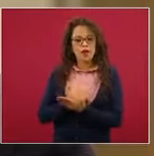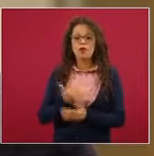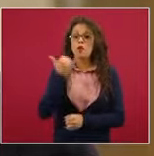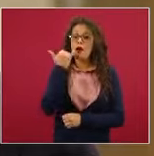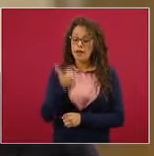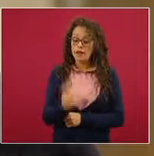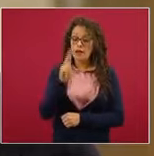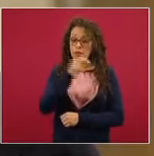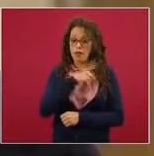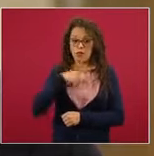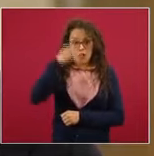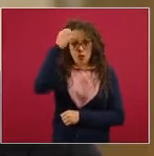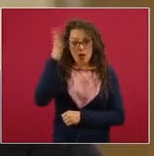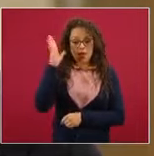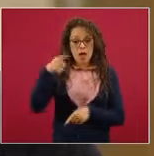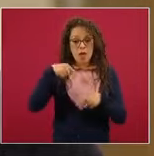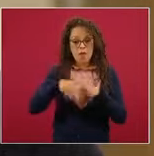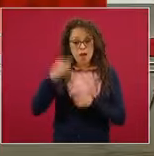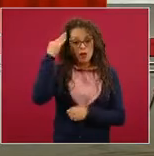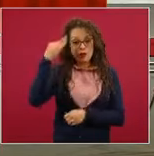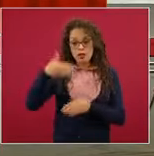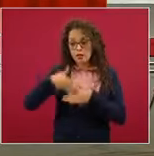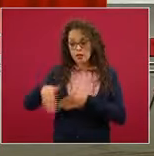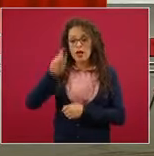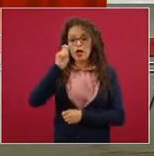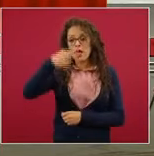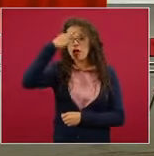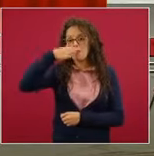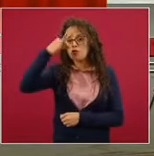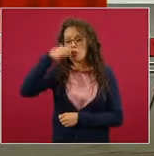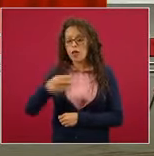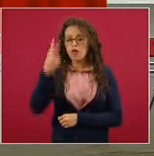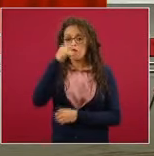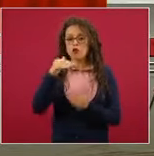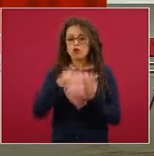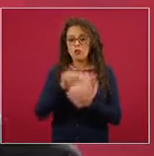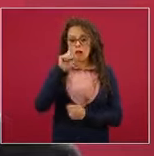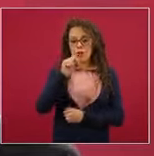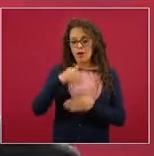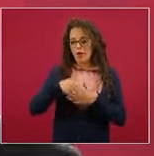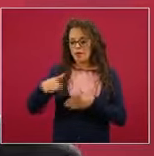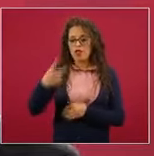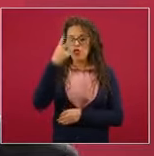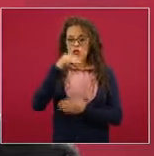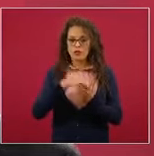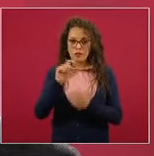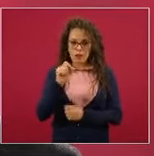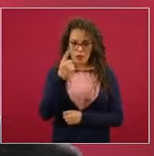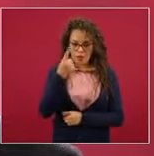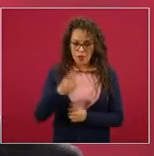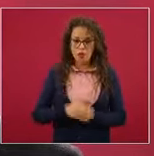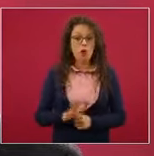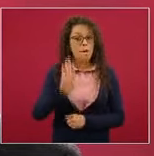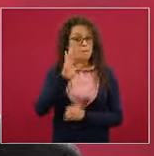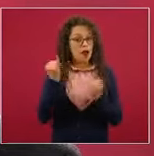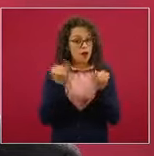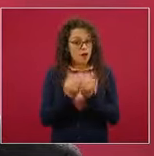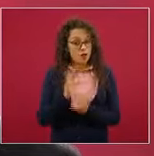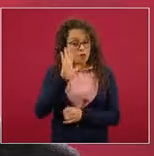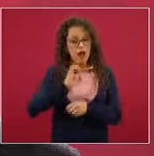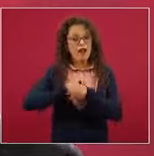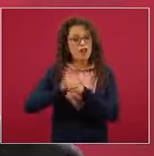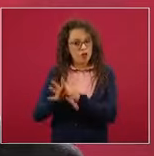influenza 2020-2021. La influenza se comporta muy parecido a COVID y si usted tiene condiciones de